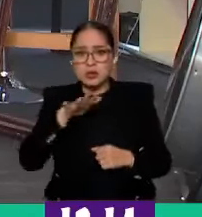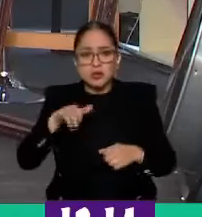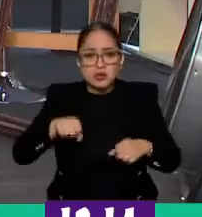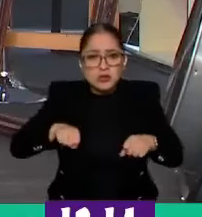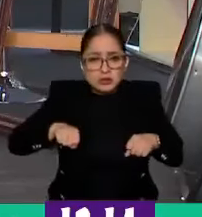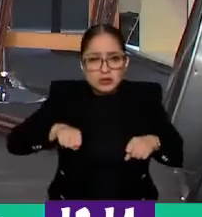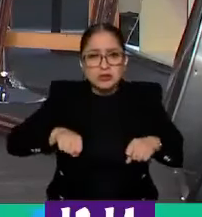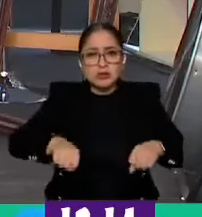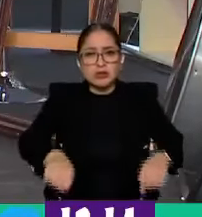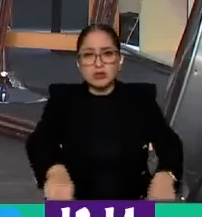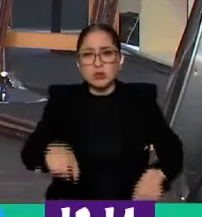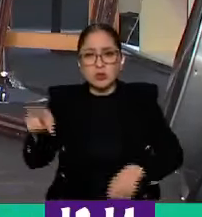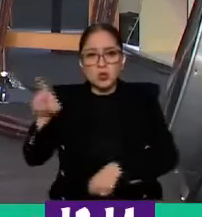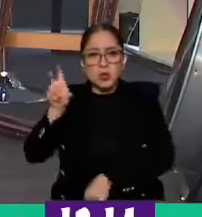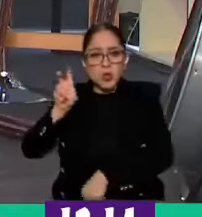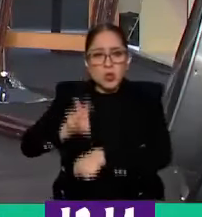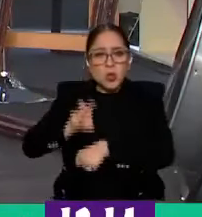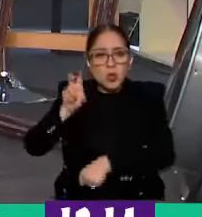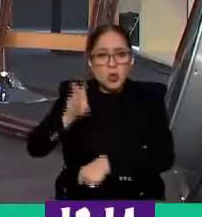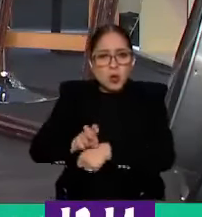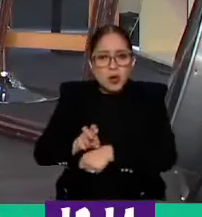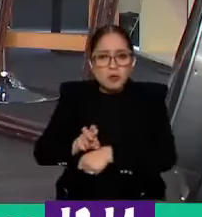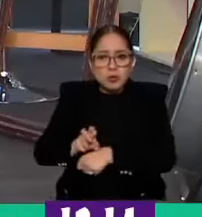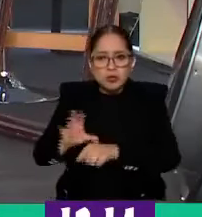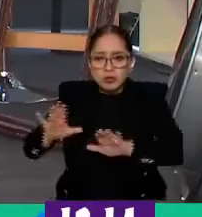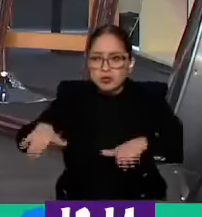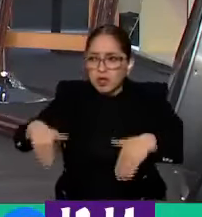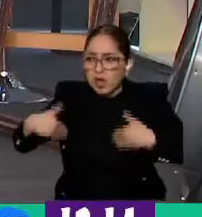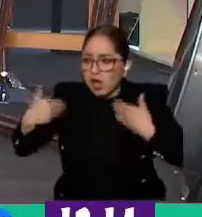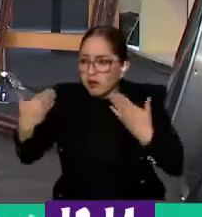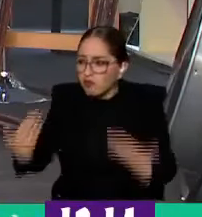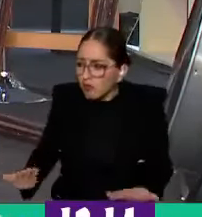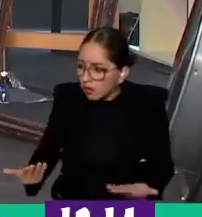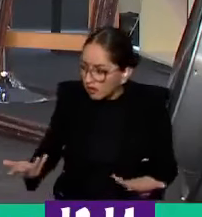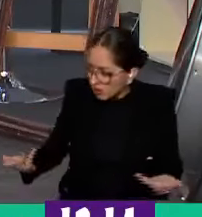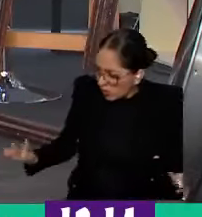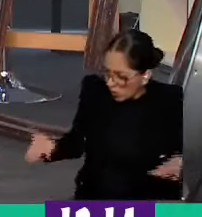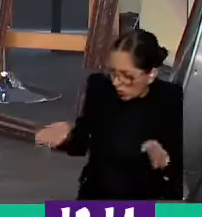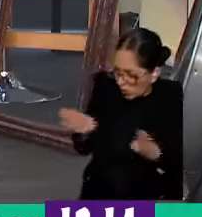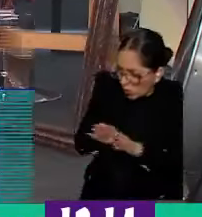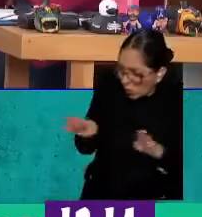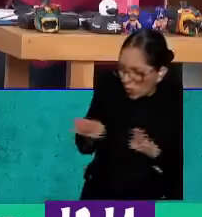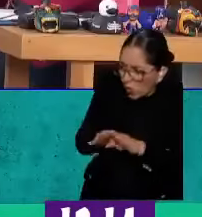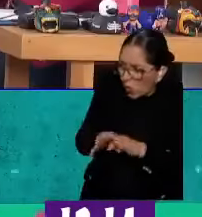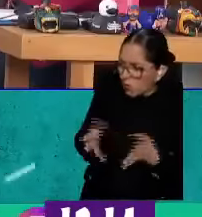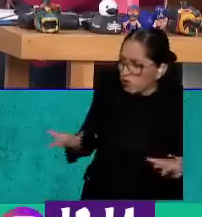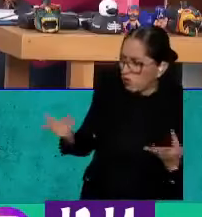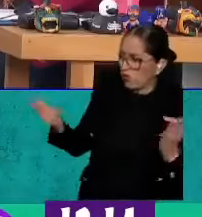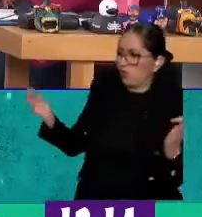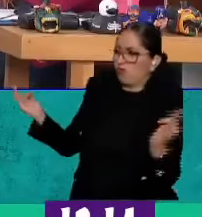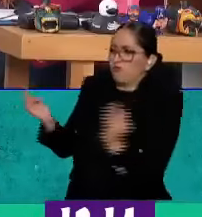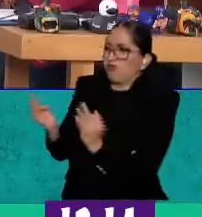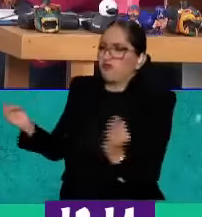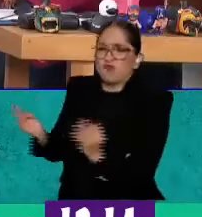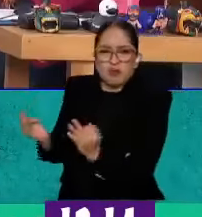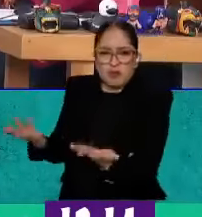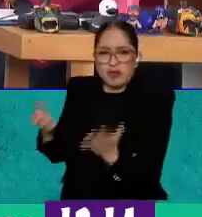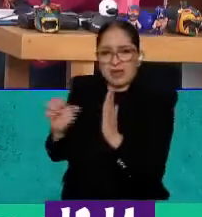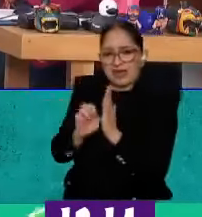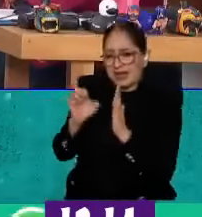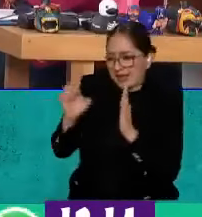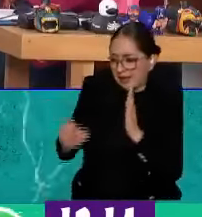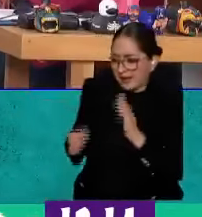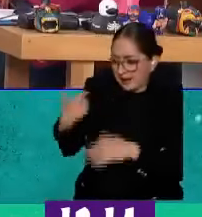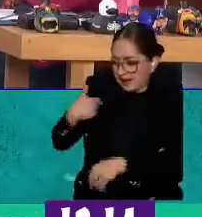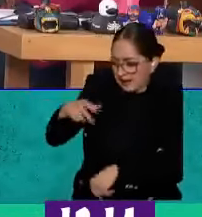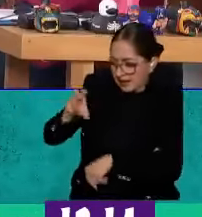la intemperie, y no lo puede creer. ¿Cómo puede ser que no estén refrigerados? Y a mí me ha pasado que saco un huevo para hacerme